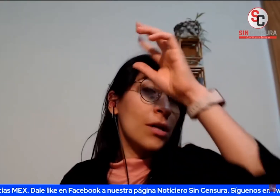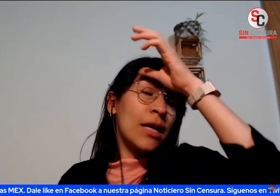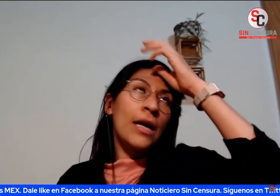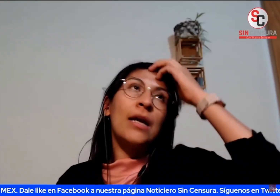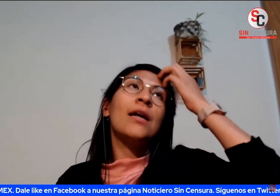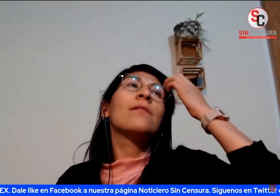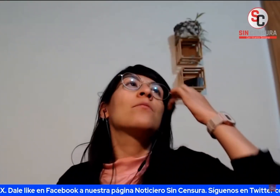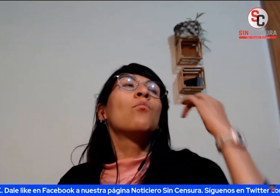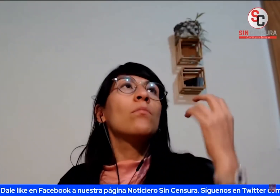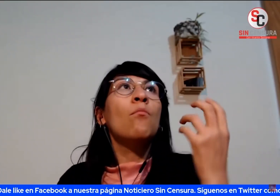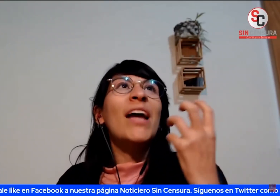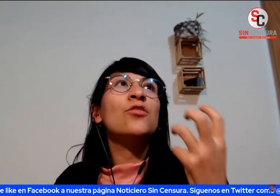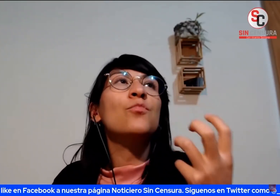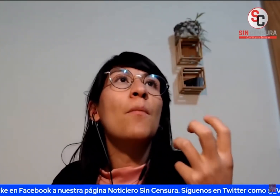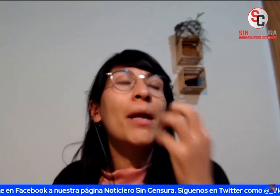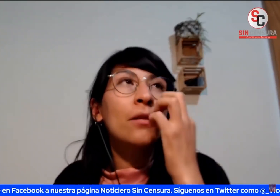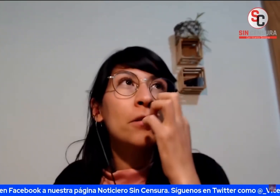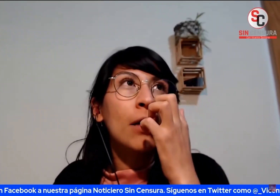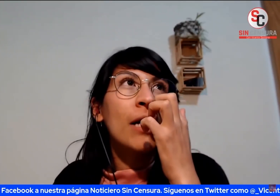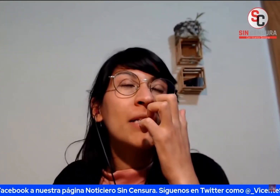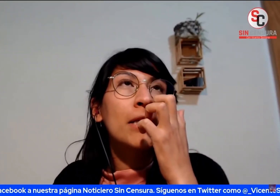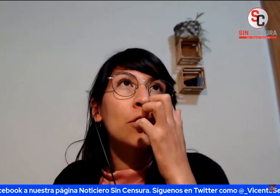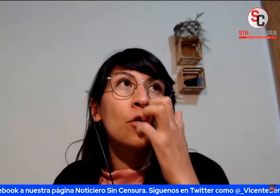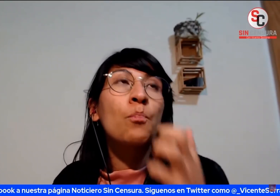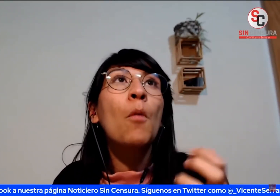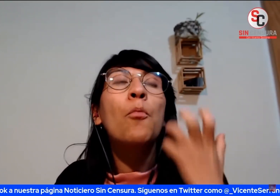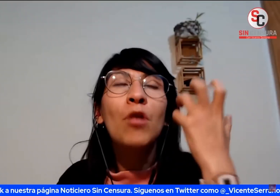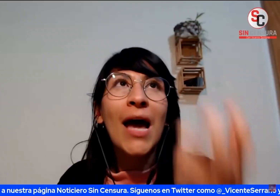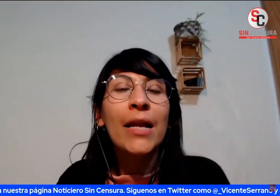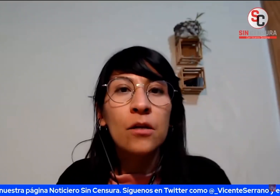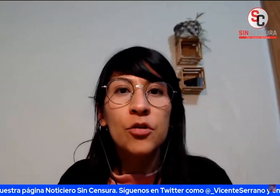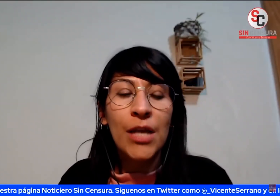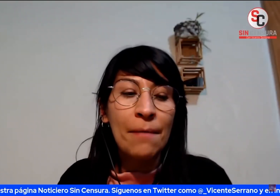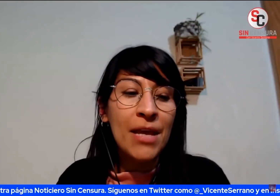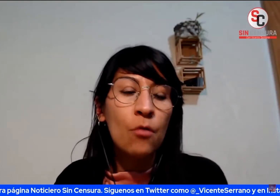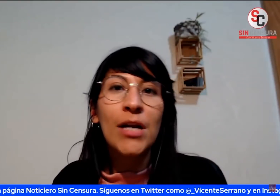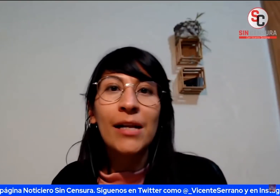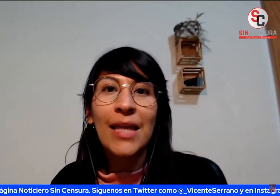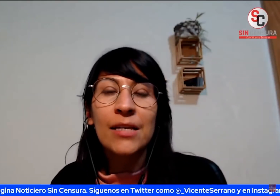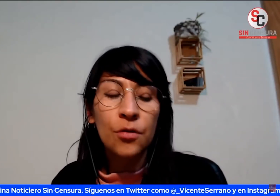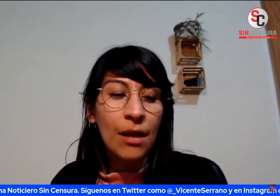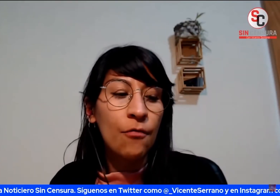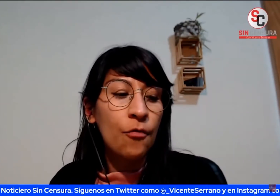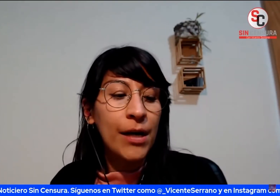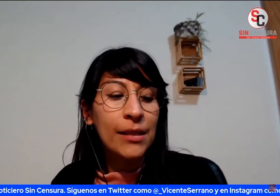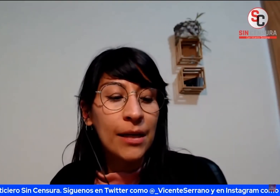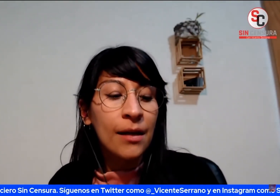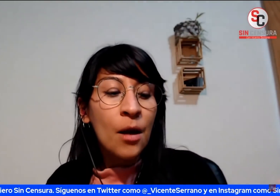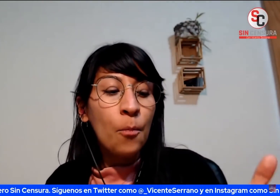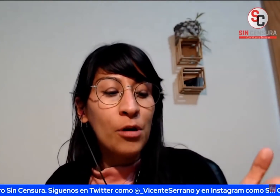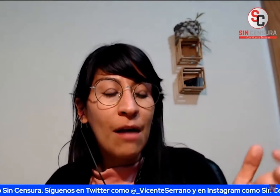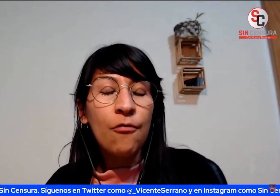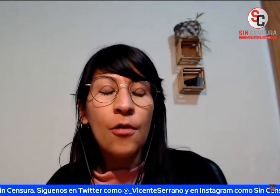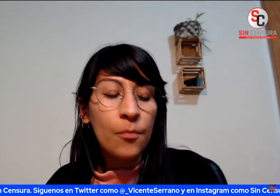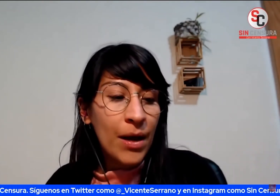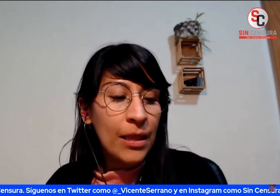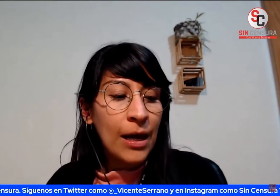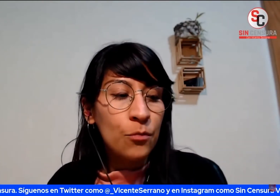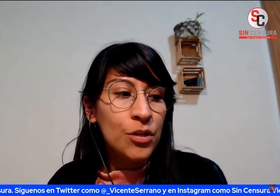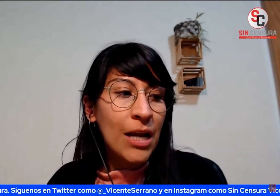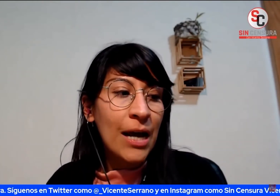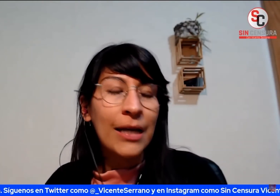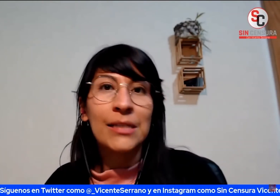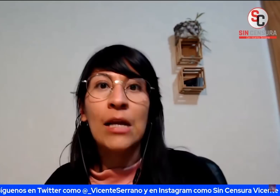que son esos momentos de organización popular en los que había un hartazgo tan fuerte por la